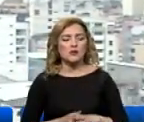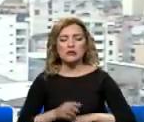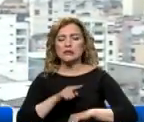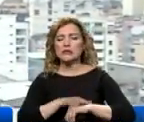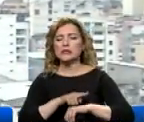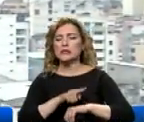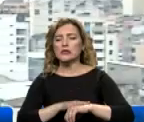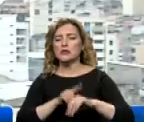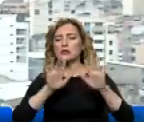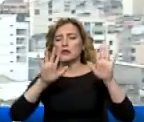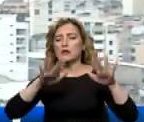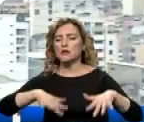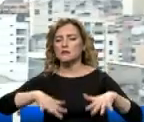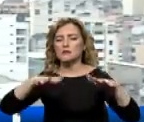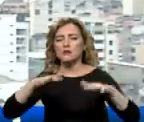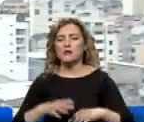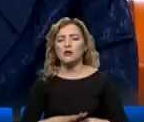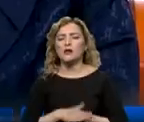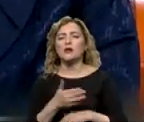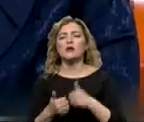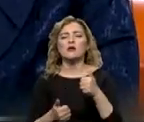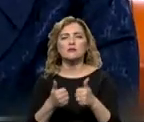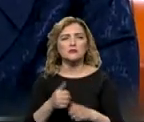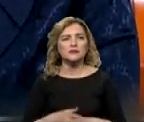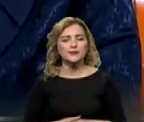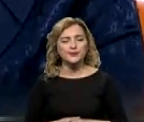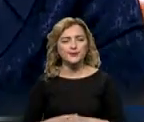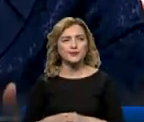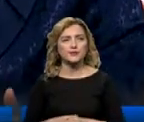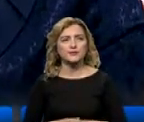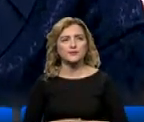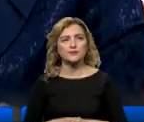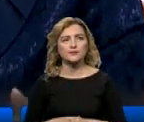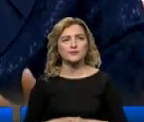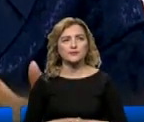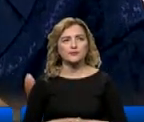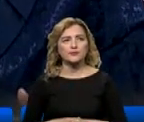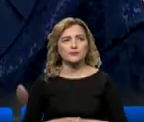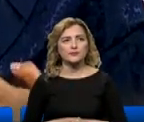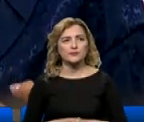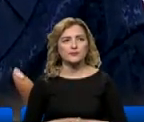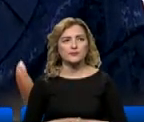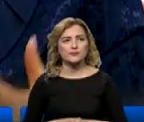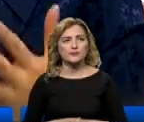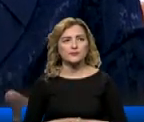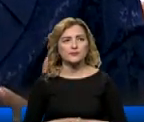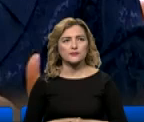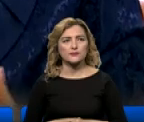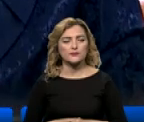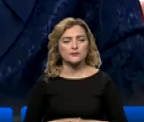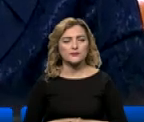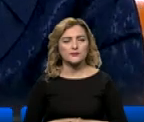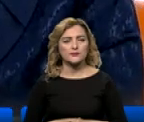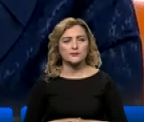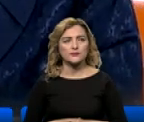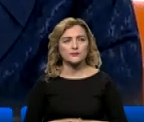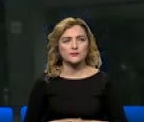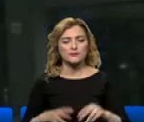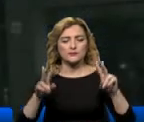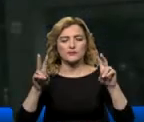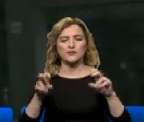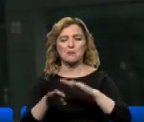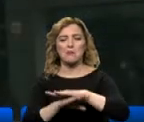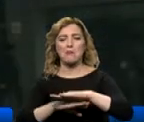10 meses. Y esto tiene un motivo. ¿Por qué? Porque no partimos de unas bases ciertas en cuanto a